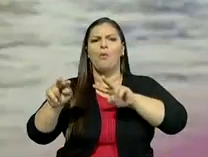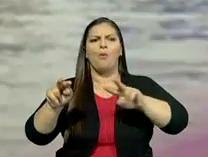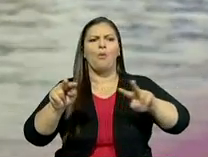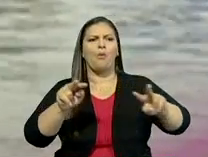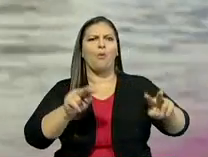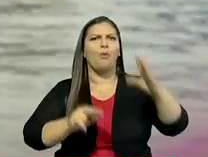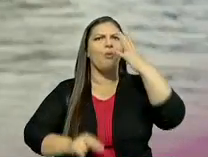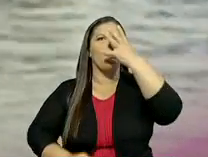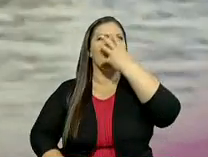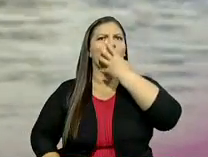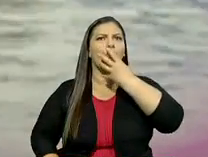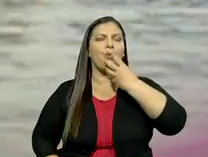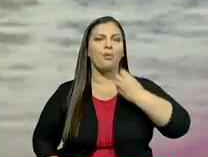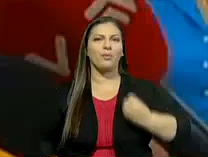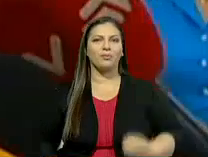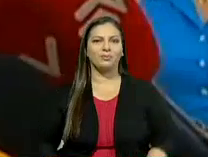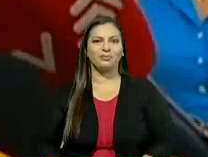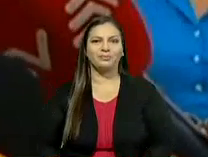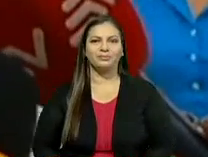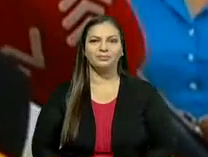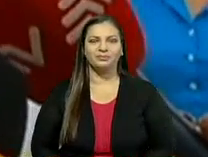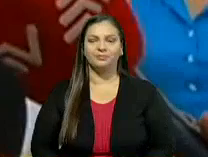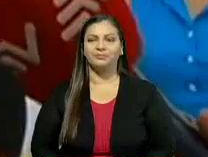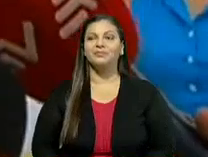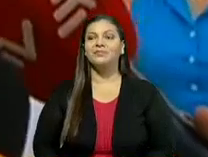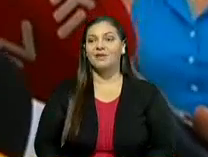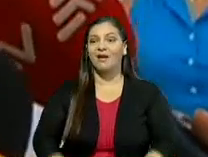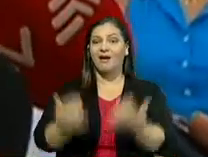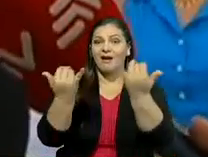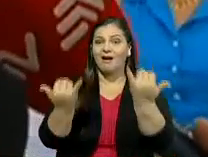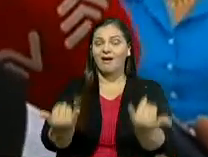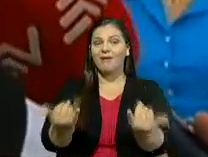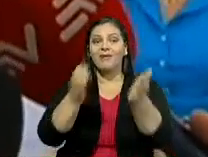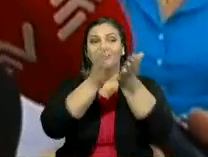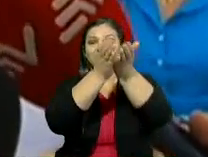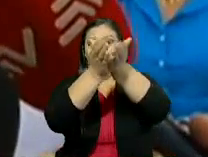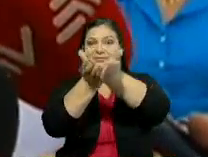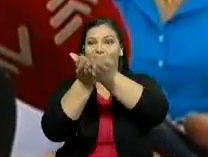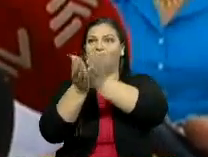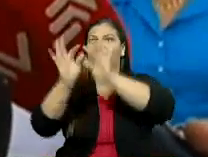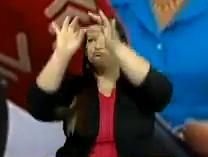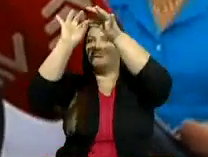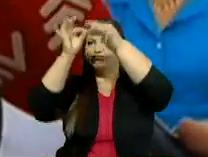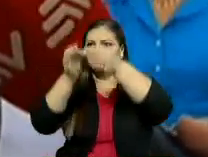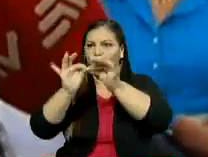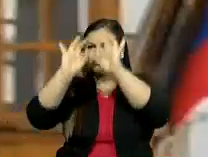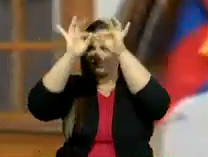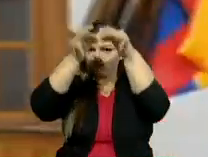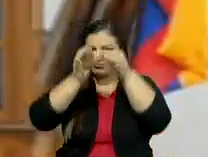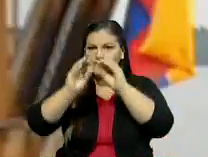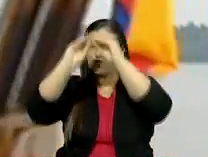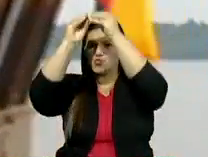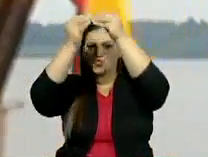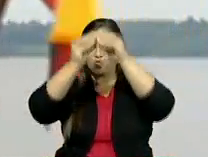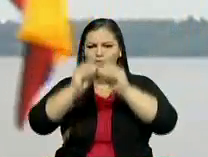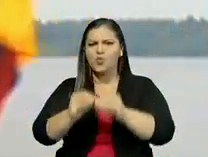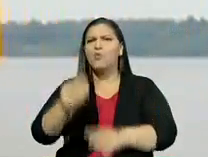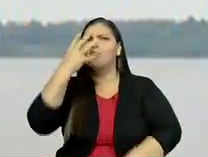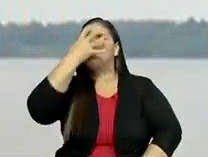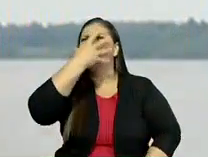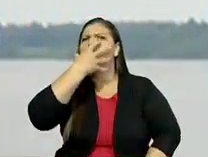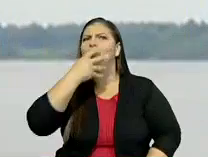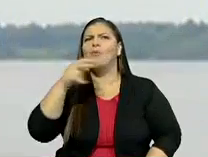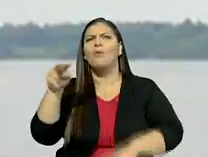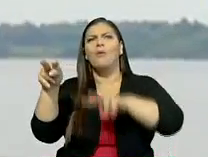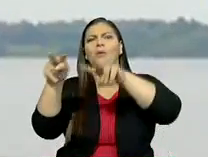lírico. Representando las características de la ciudad, de entretenimiento, de arte, de cultura, leyendas como la de los